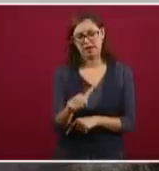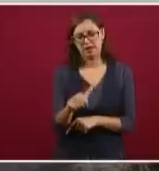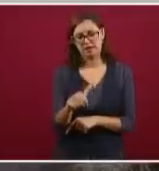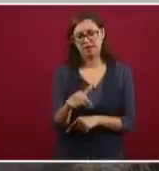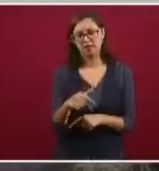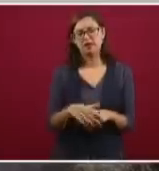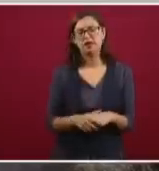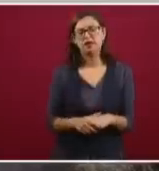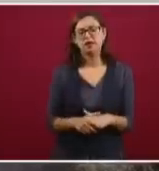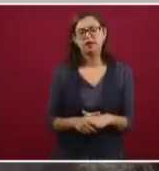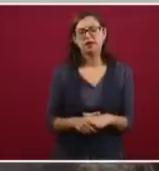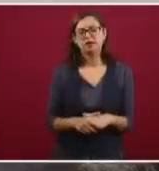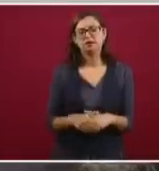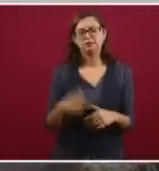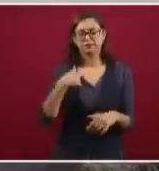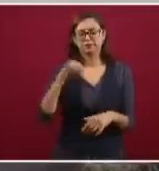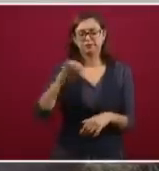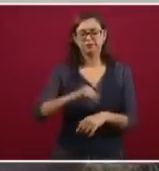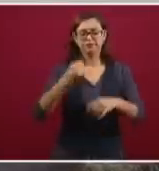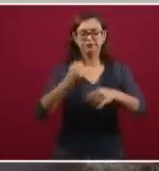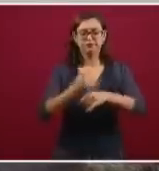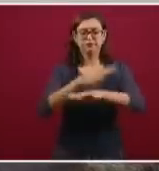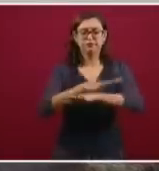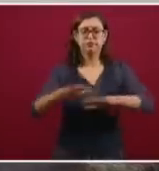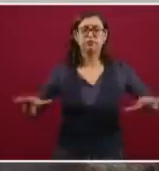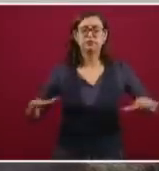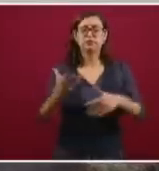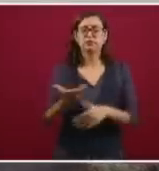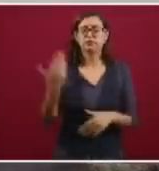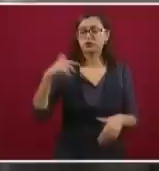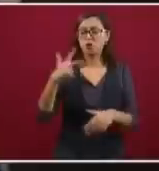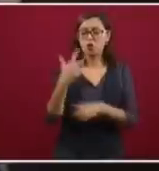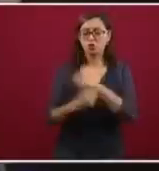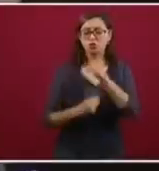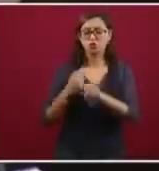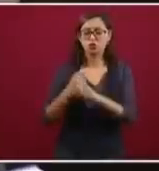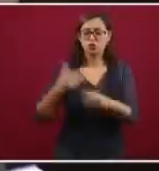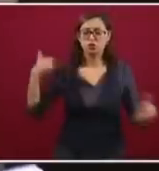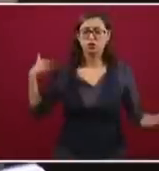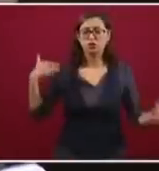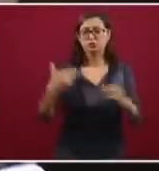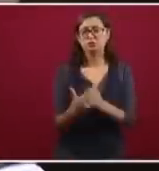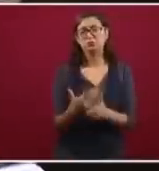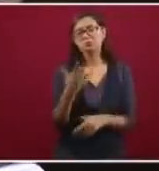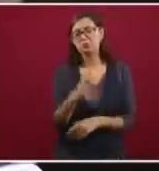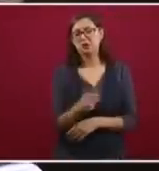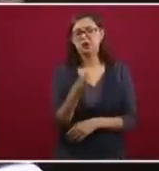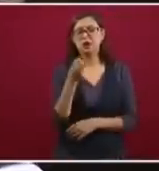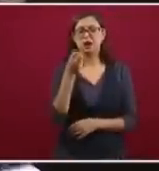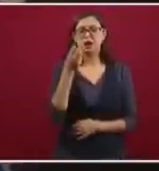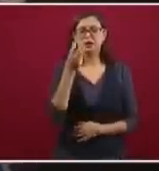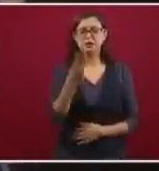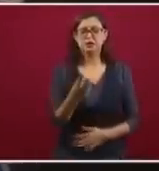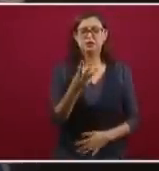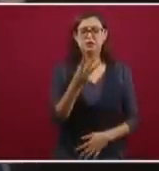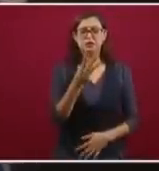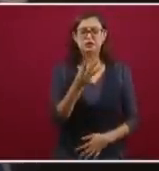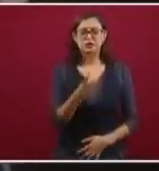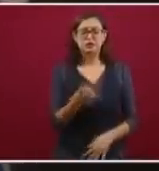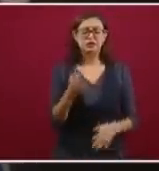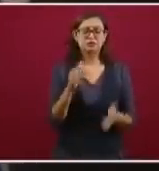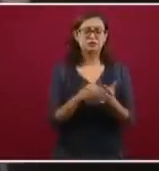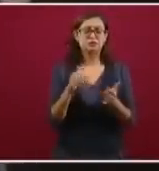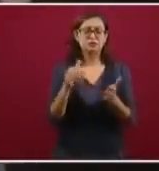el cual Capufe reconoce que en los últimos años, 8 años, se han perdido cerca de 3,000 millones de